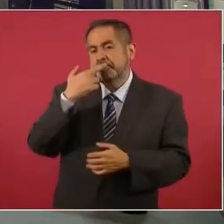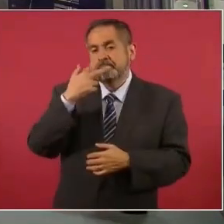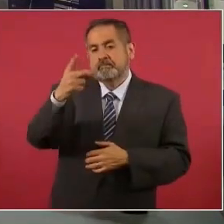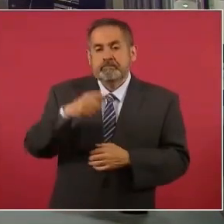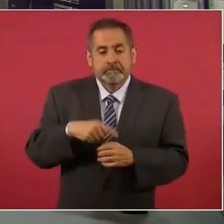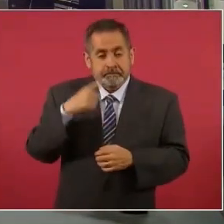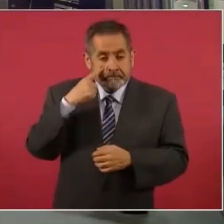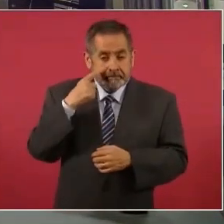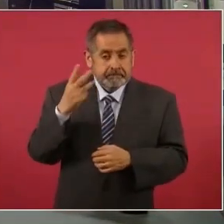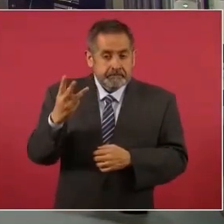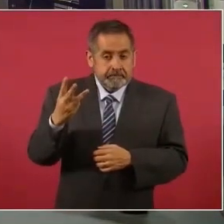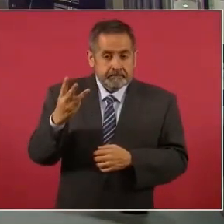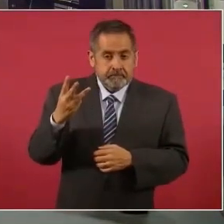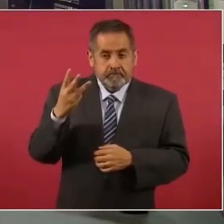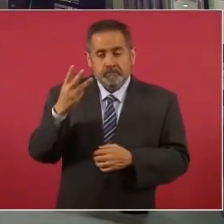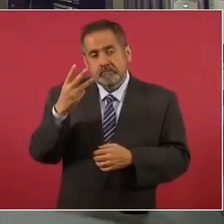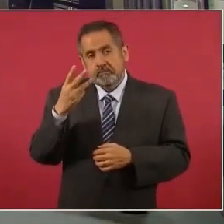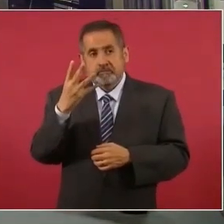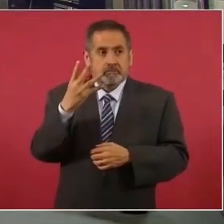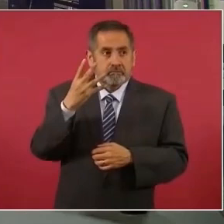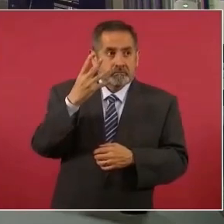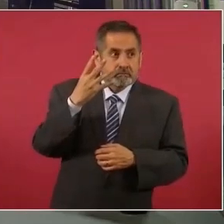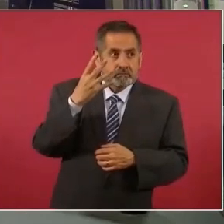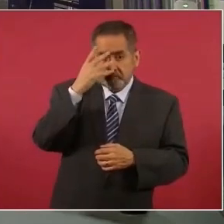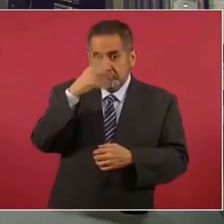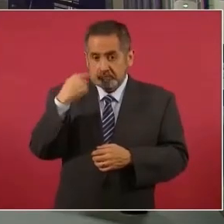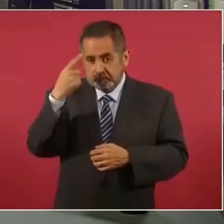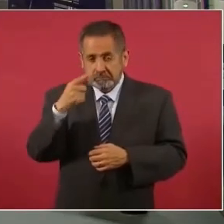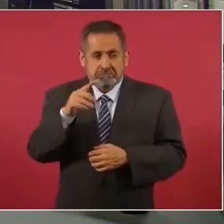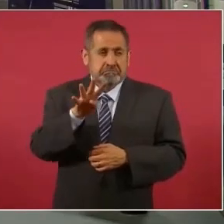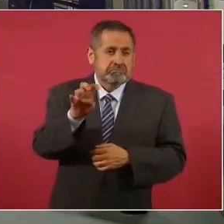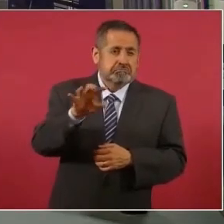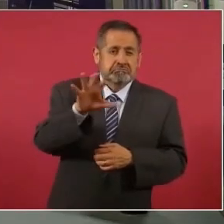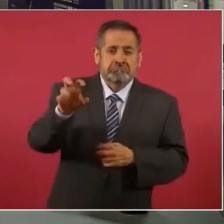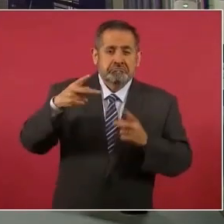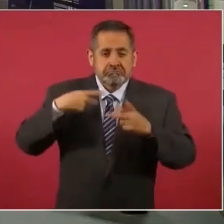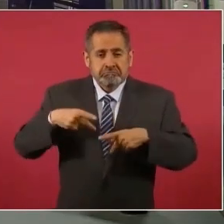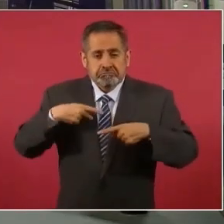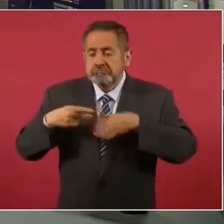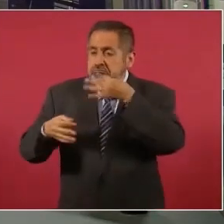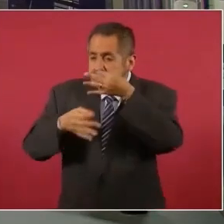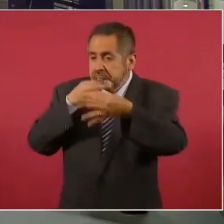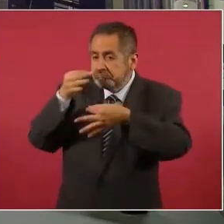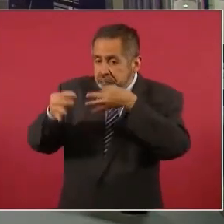4 horas, 400, 500 personas,